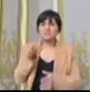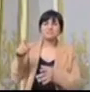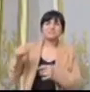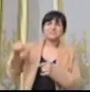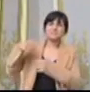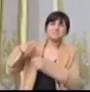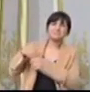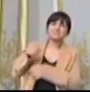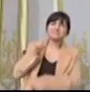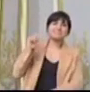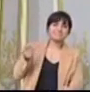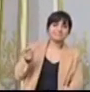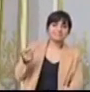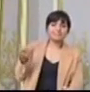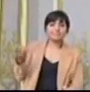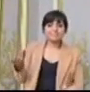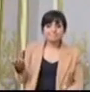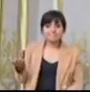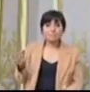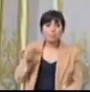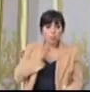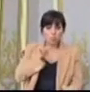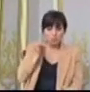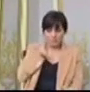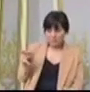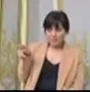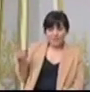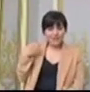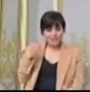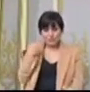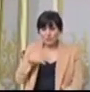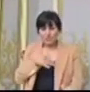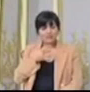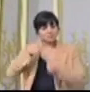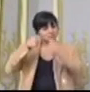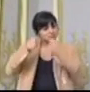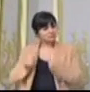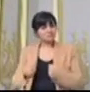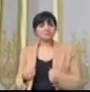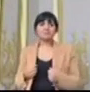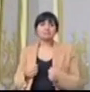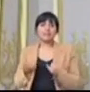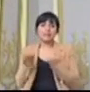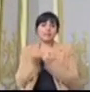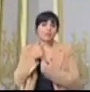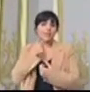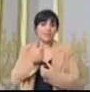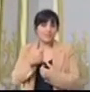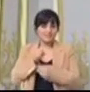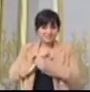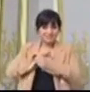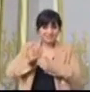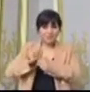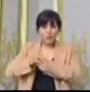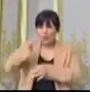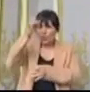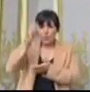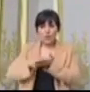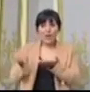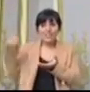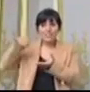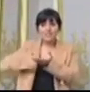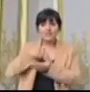las escuelas son espacios seguros. Además, es importante enfatizar que los contagios no se dan en las